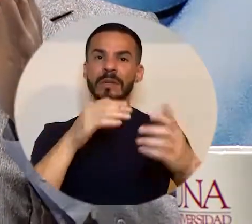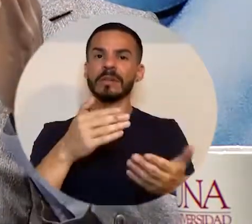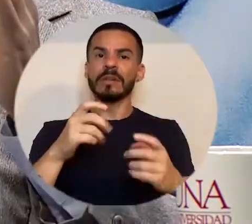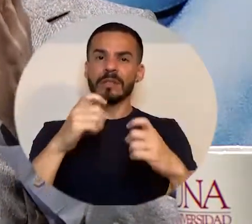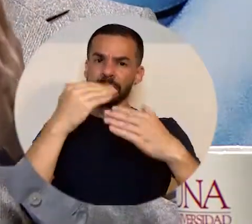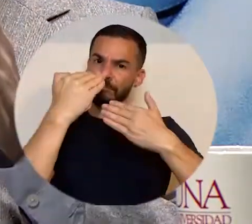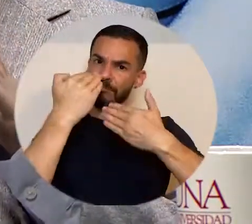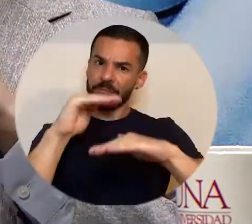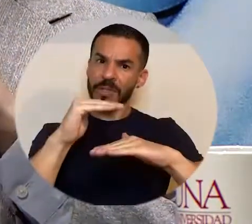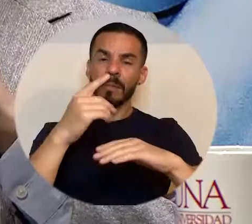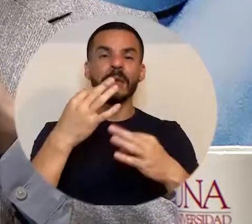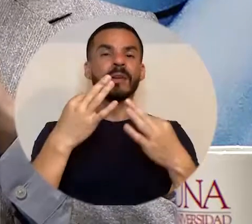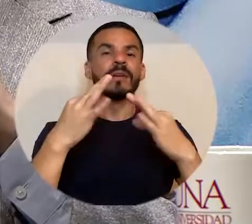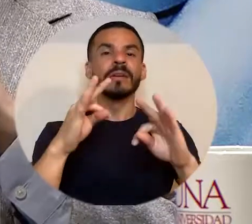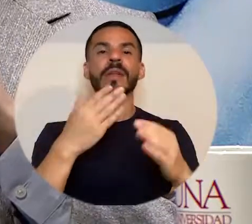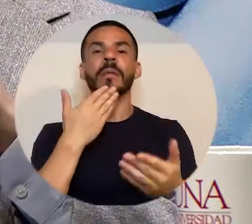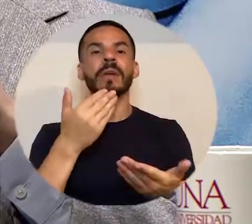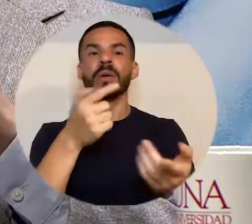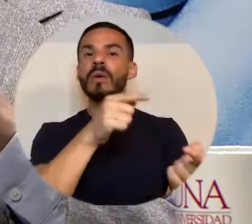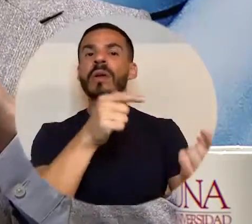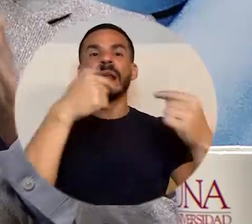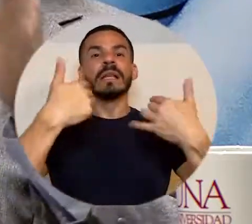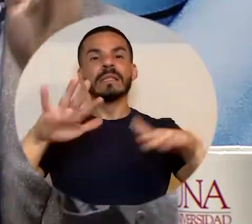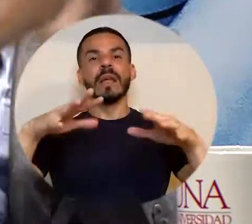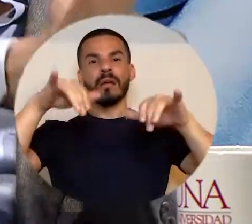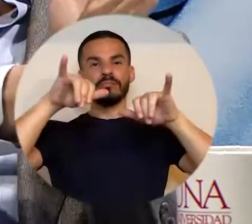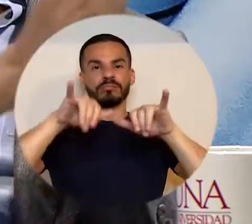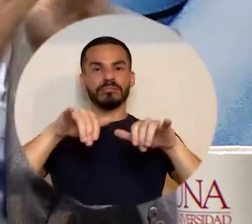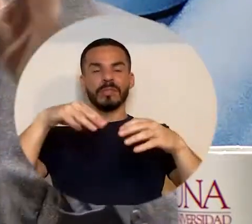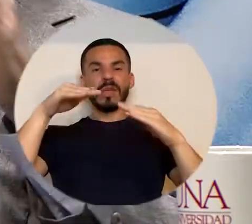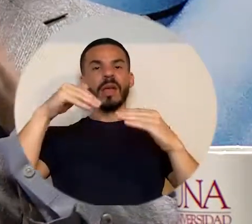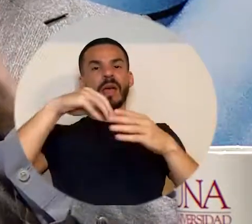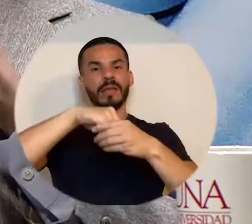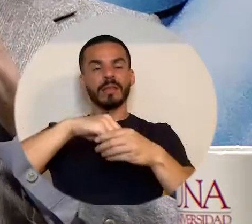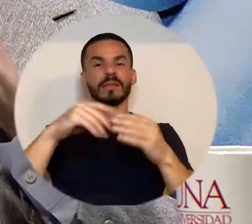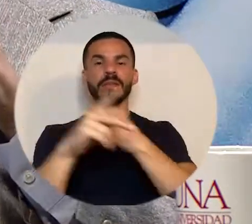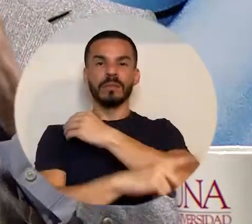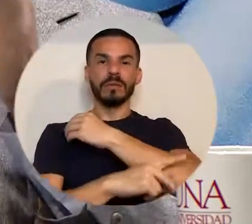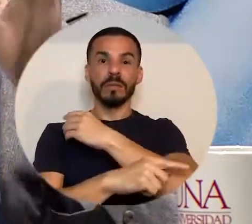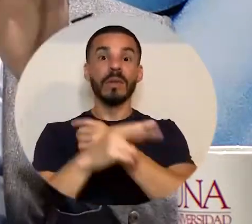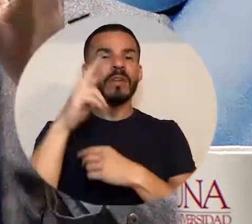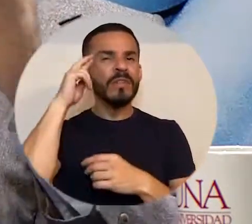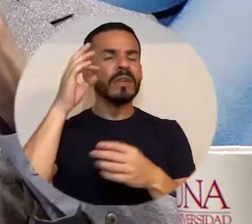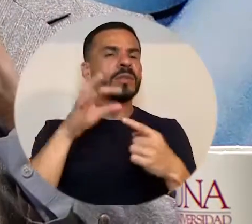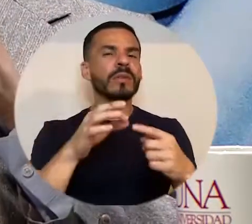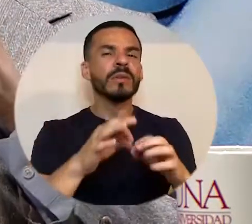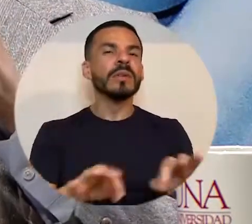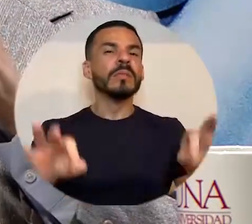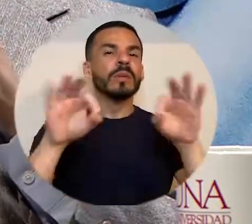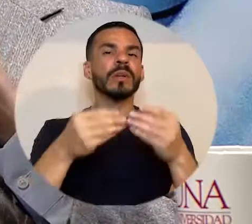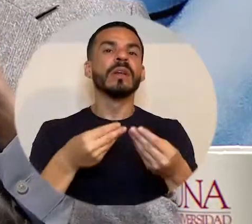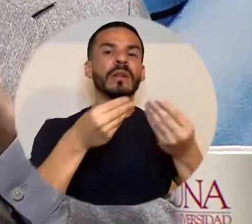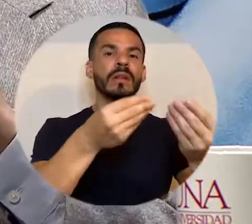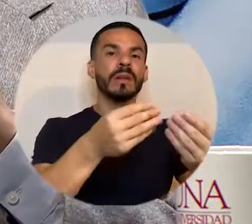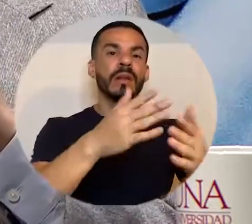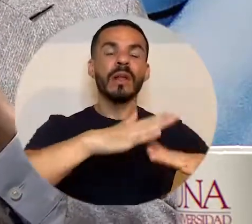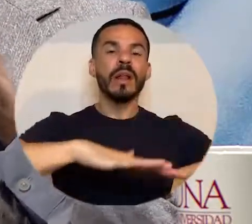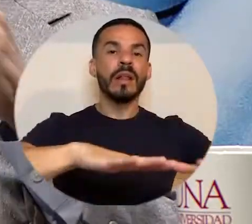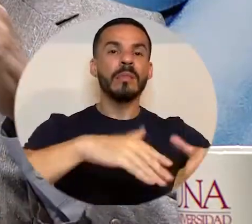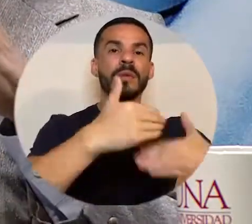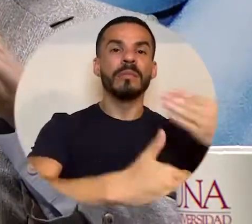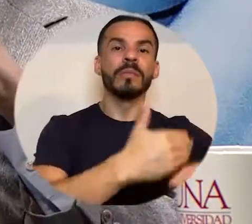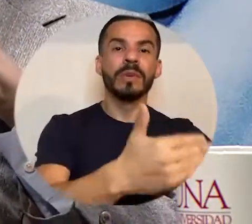migratoria restrictiva. Lo que pasa es que va a tratar mejor a los que están adentro. Sí. Por una razón muy importante, se lo debe al